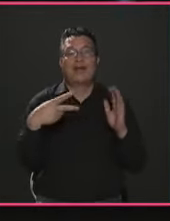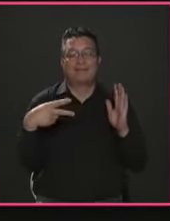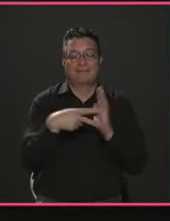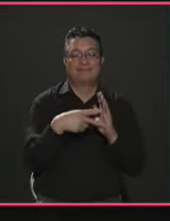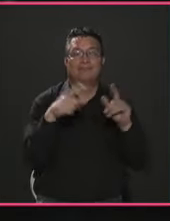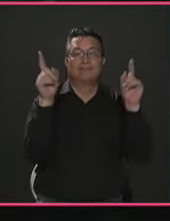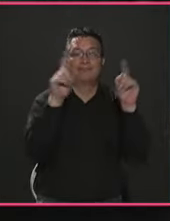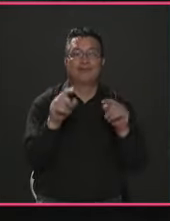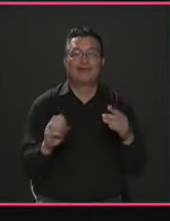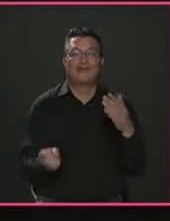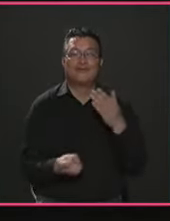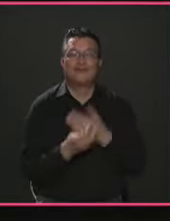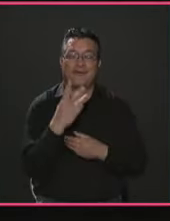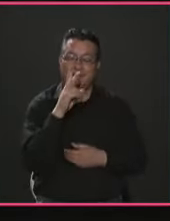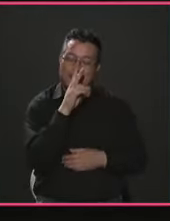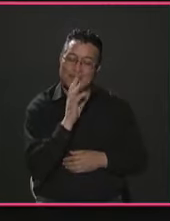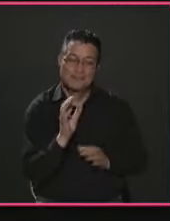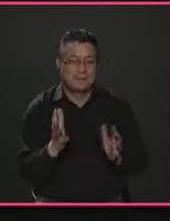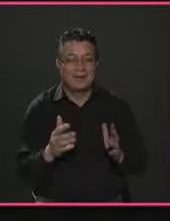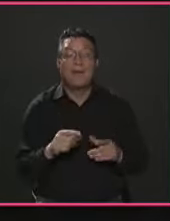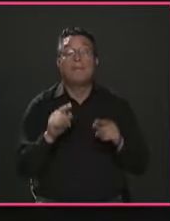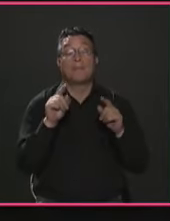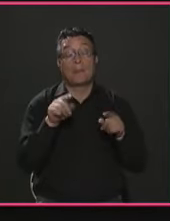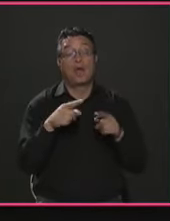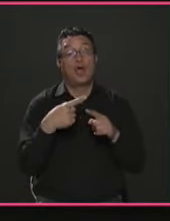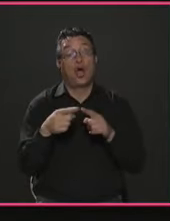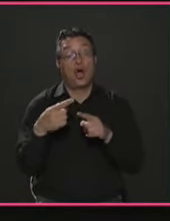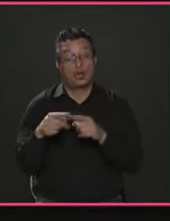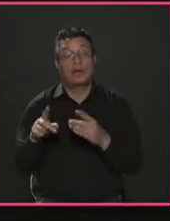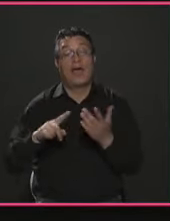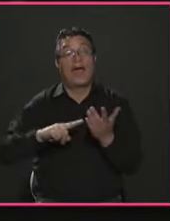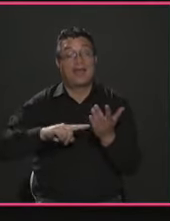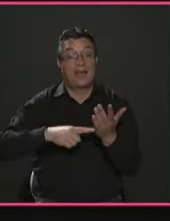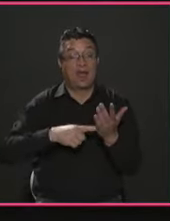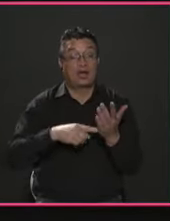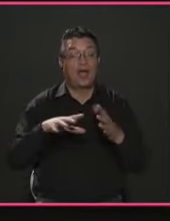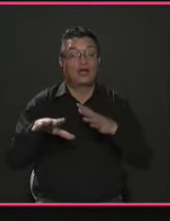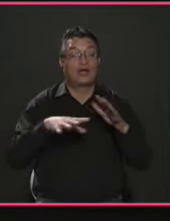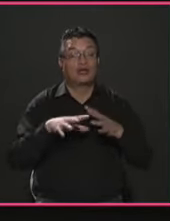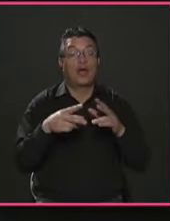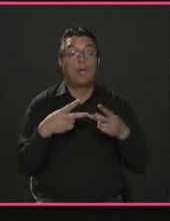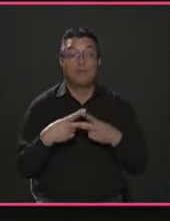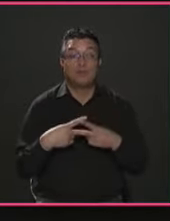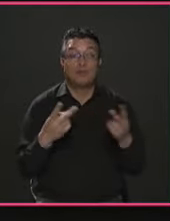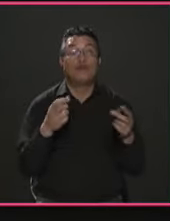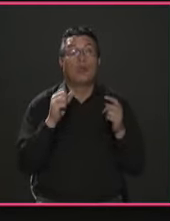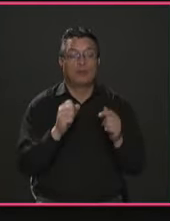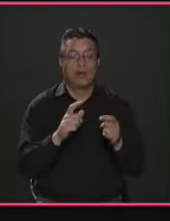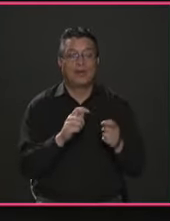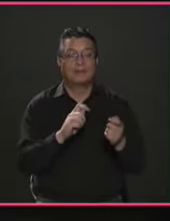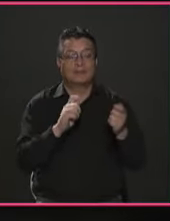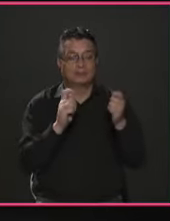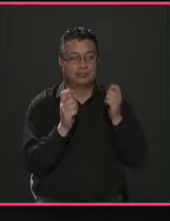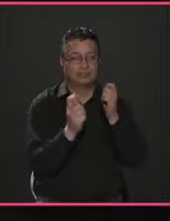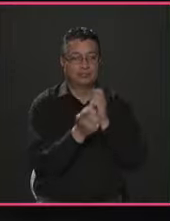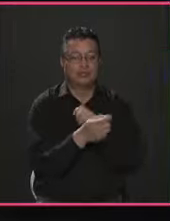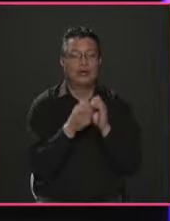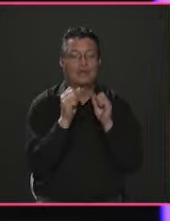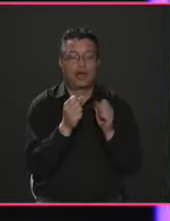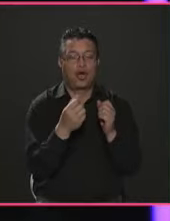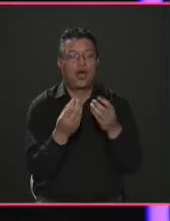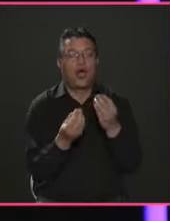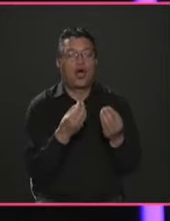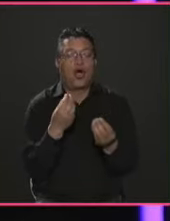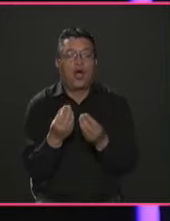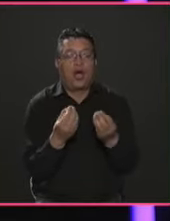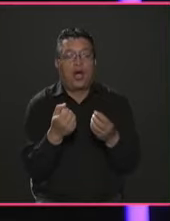electricidad que al igual que otras tecnologías de propósitos públicos puede transformar la manera en la que consumimos puede transformar la